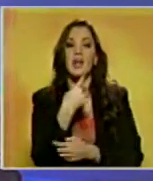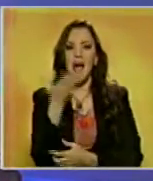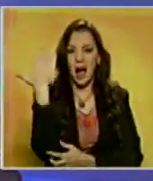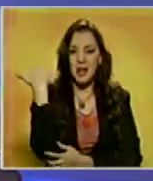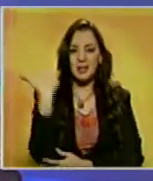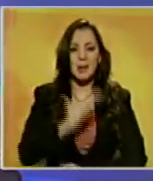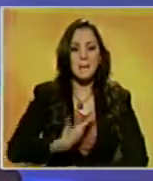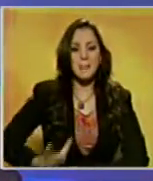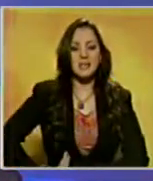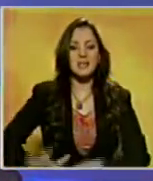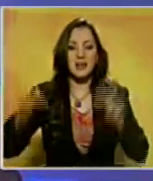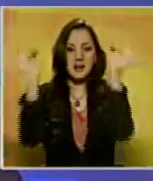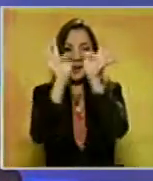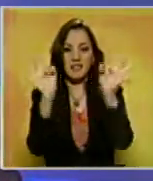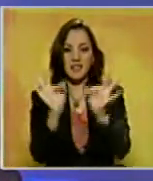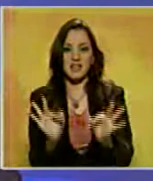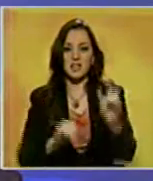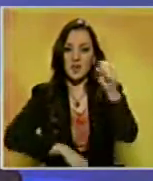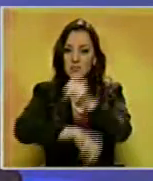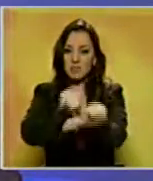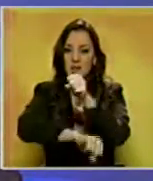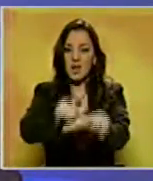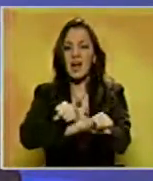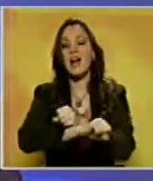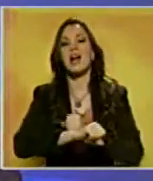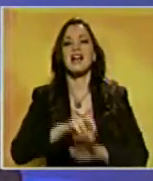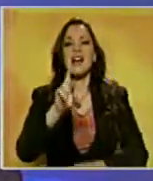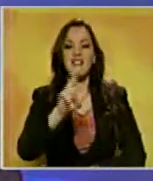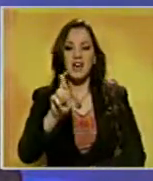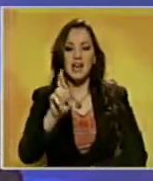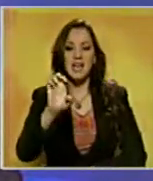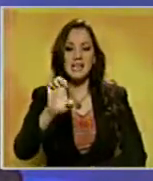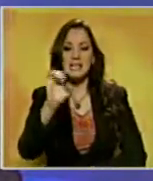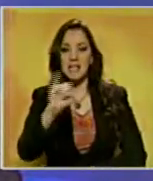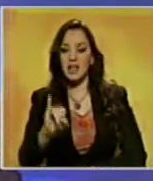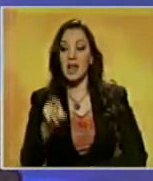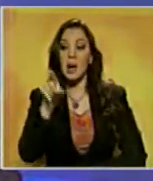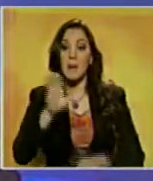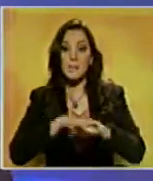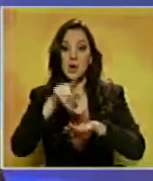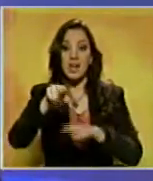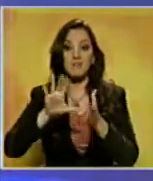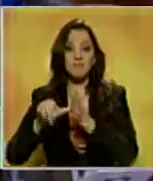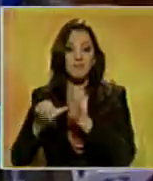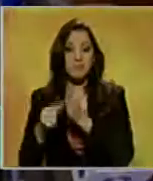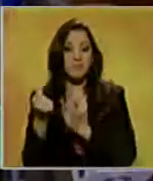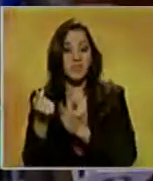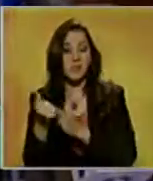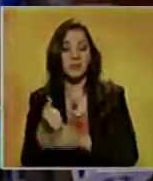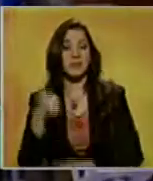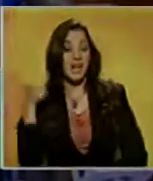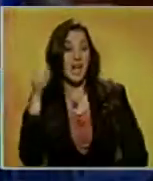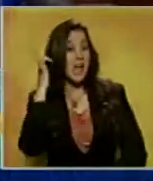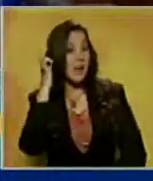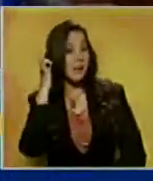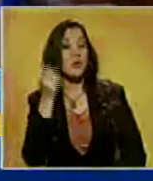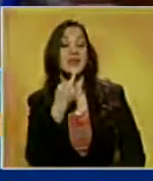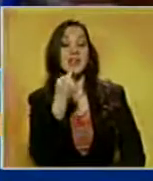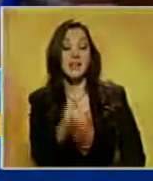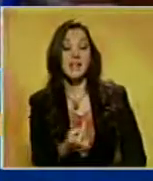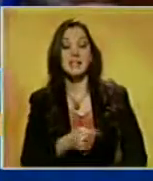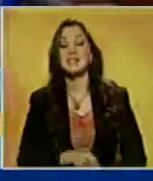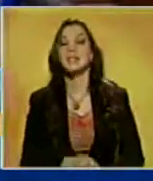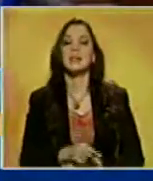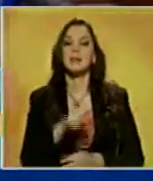ex presidente de la federación venezolana de fútbol rafael esquivel por supuesta legitimación de capitales ortega díaz aclaró que esta acción